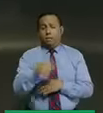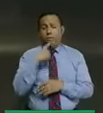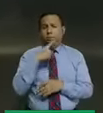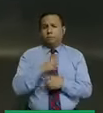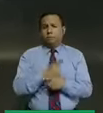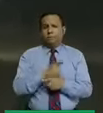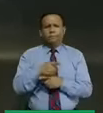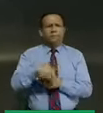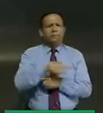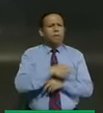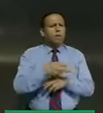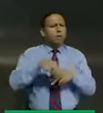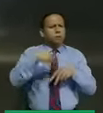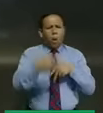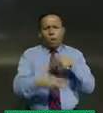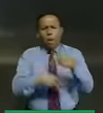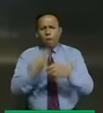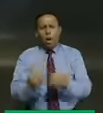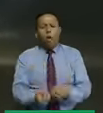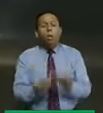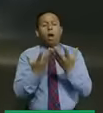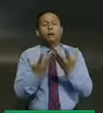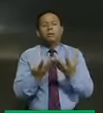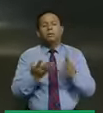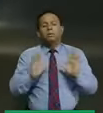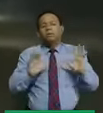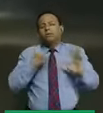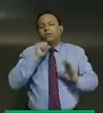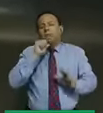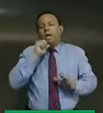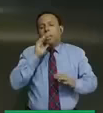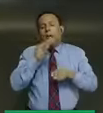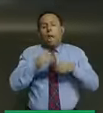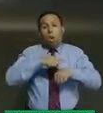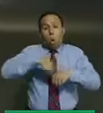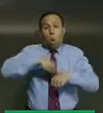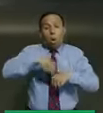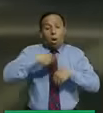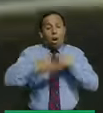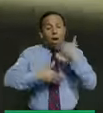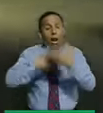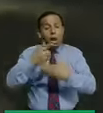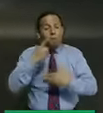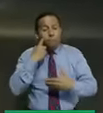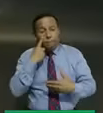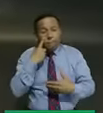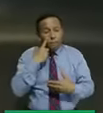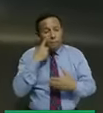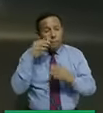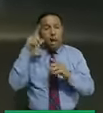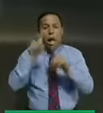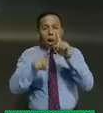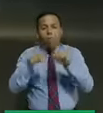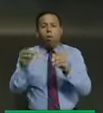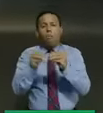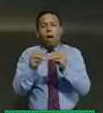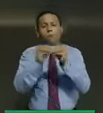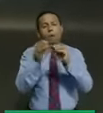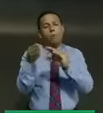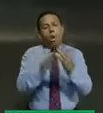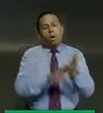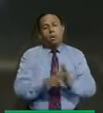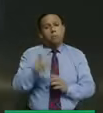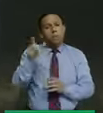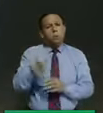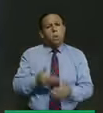autoridades, el número de víctimas podría aumentar con el paso de las horas. Hasta el momento, el presunto autor de